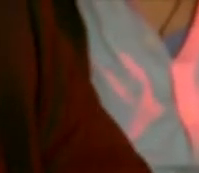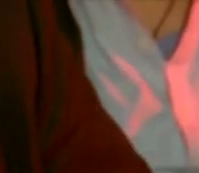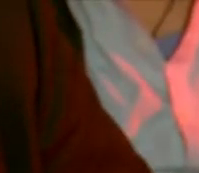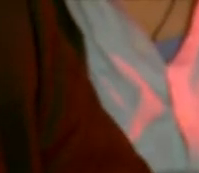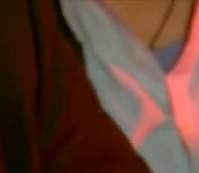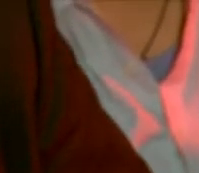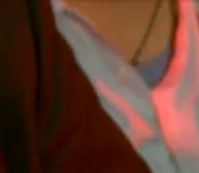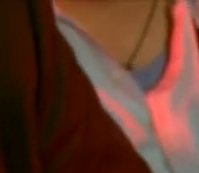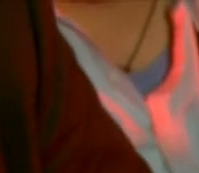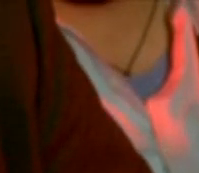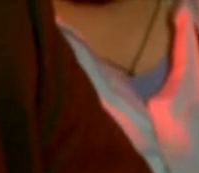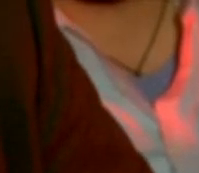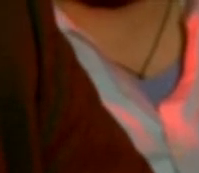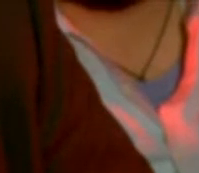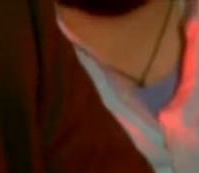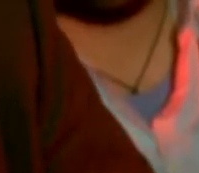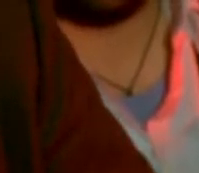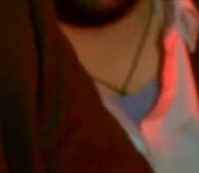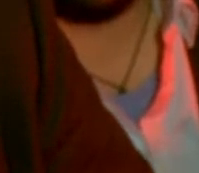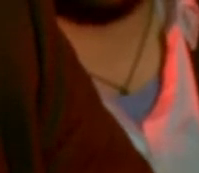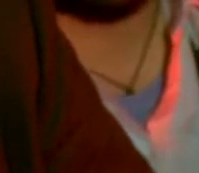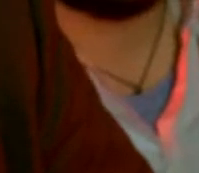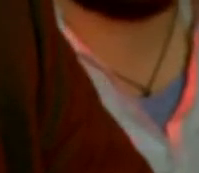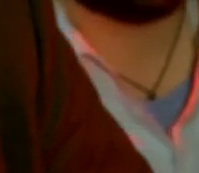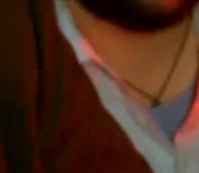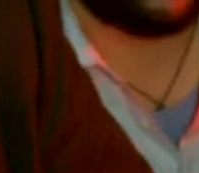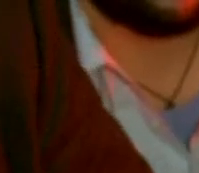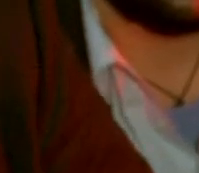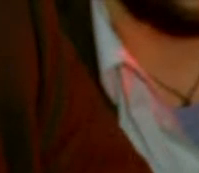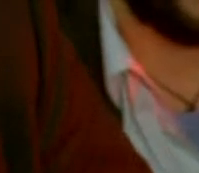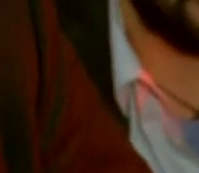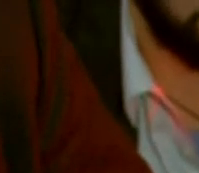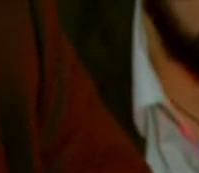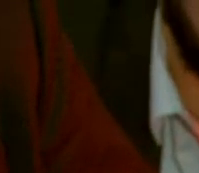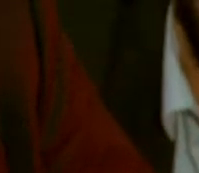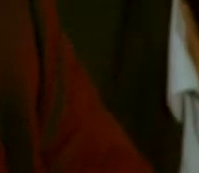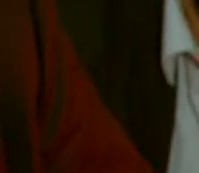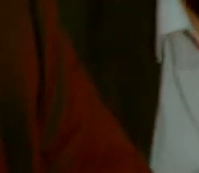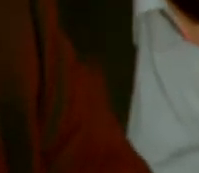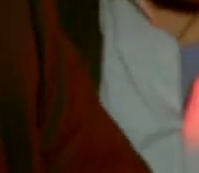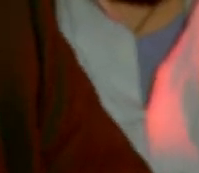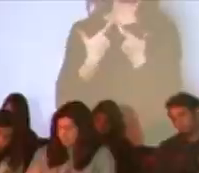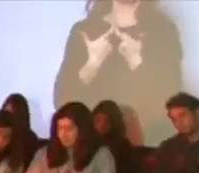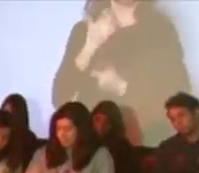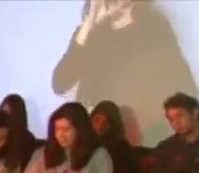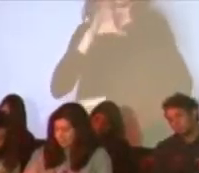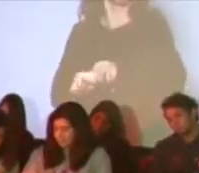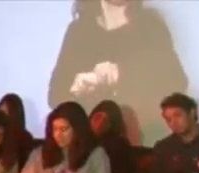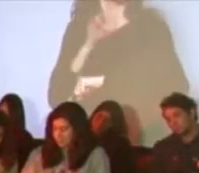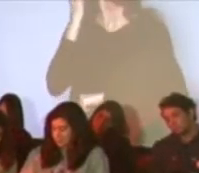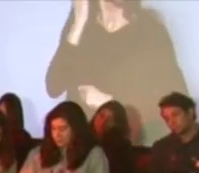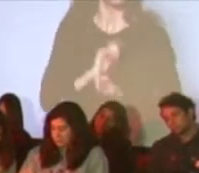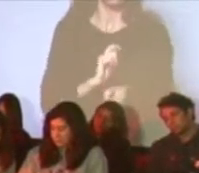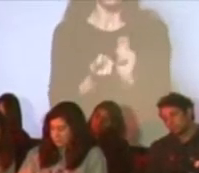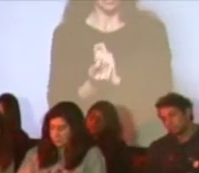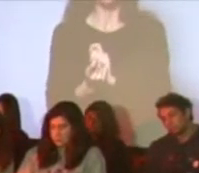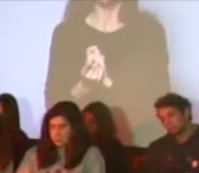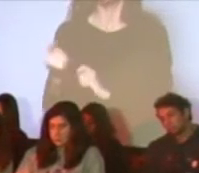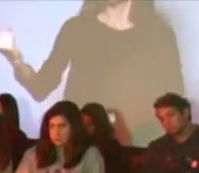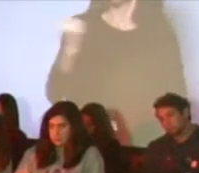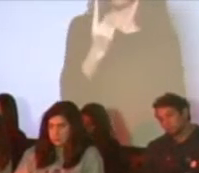familia. Eso es lo más importante, porque antiguamente imagínate que nosotros, cuando caíamos detenida, siempre llegaban funcionarios